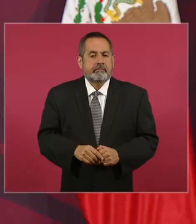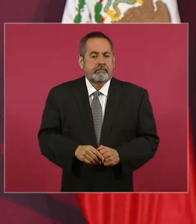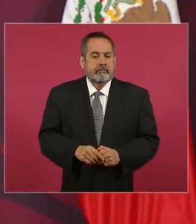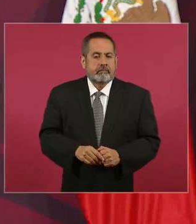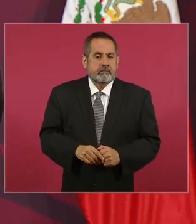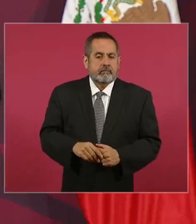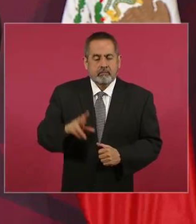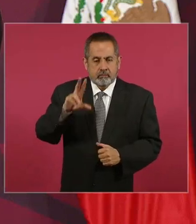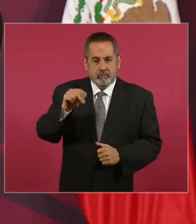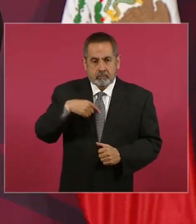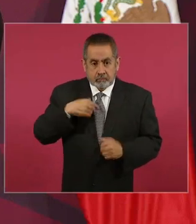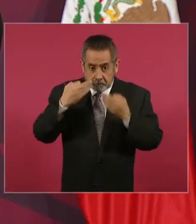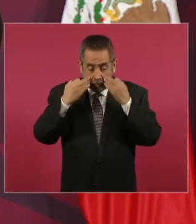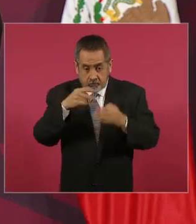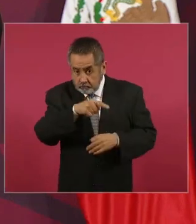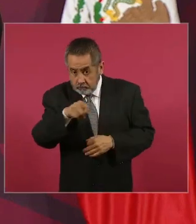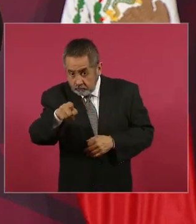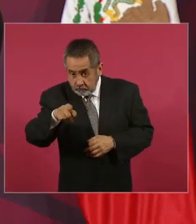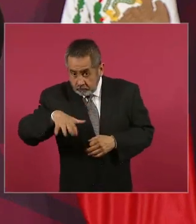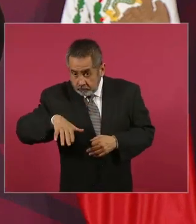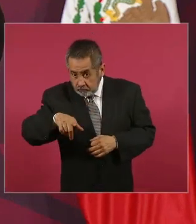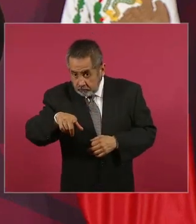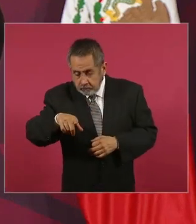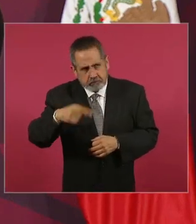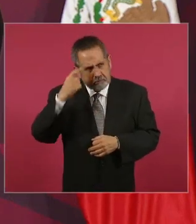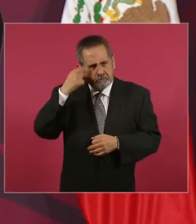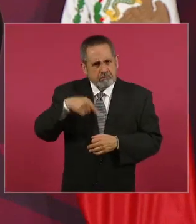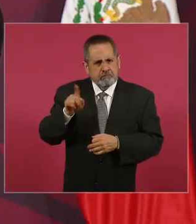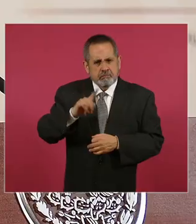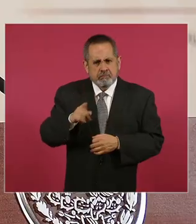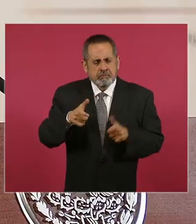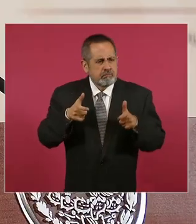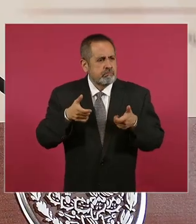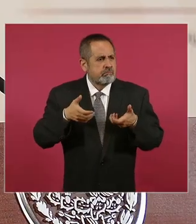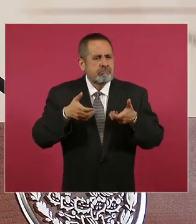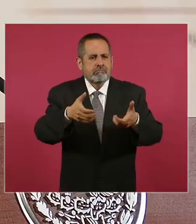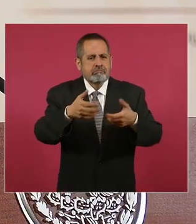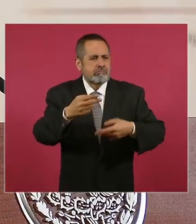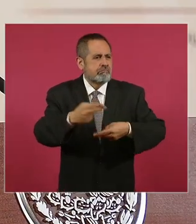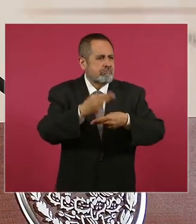no he constatado eso, no, o sea, no me he enfrentado a ningún retén así.